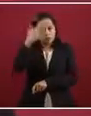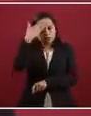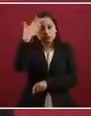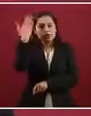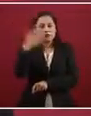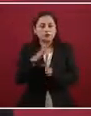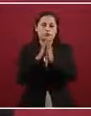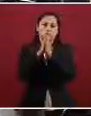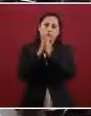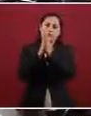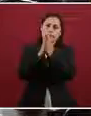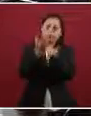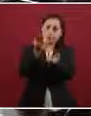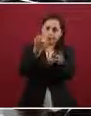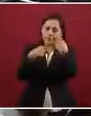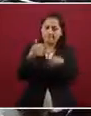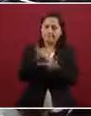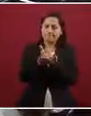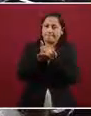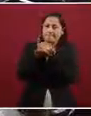ayuden,